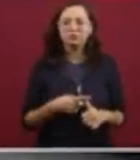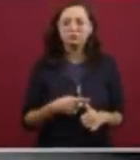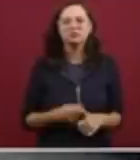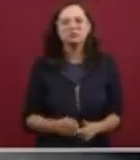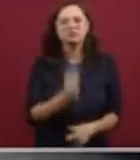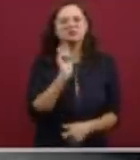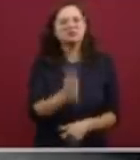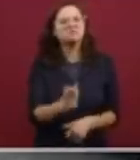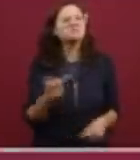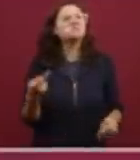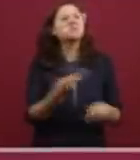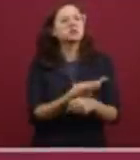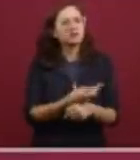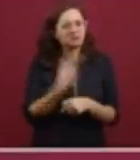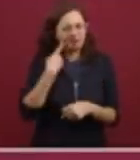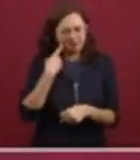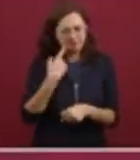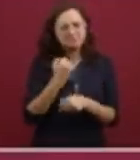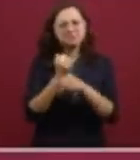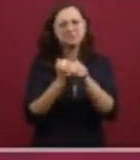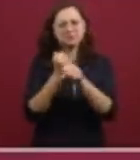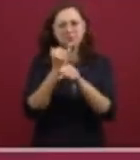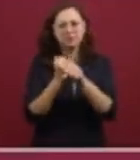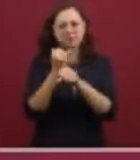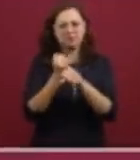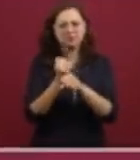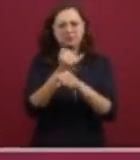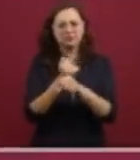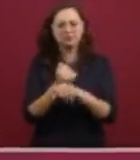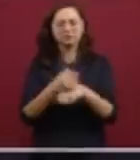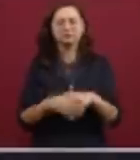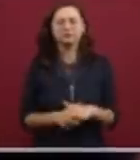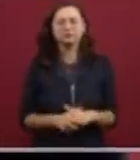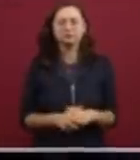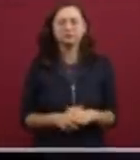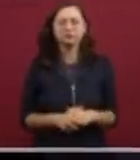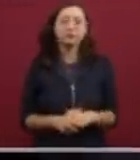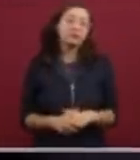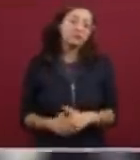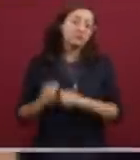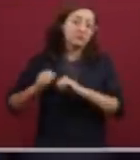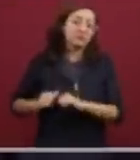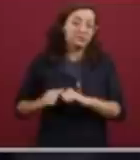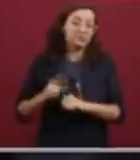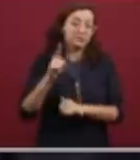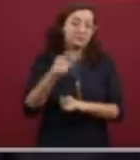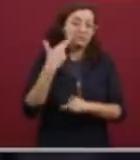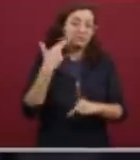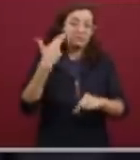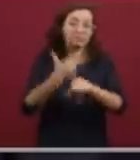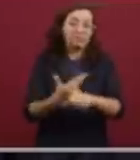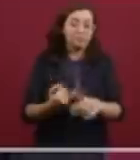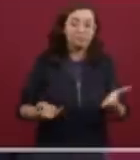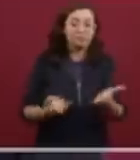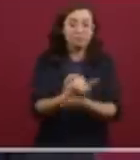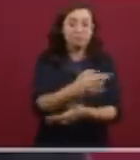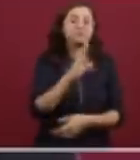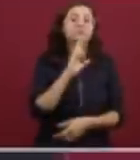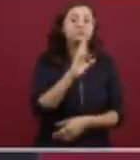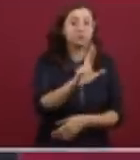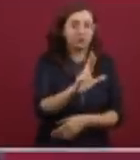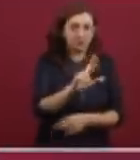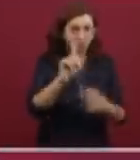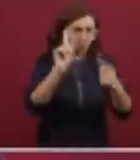definir lo que había sucedido con anterioridad y que la autoridad competente resuelva. A partir de